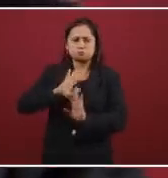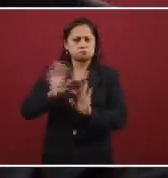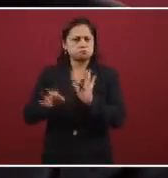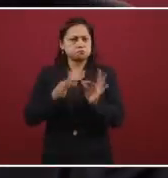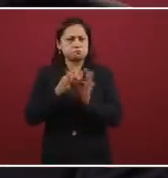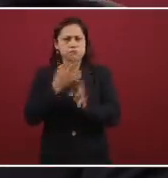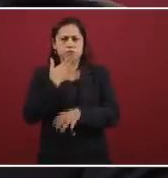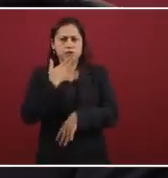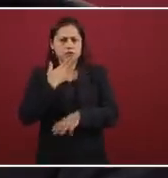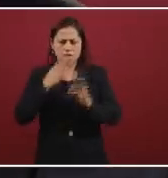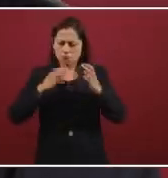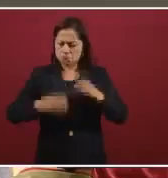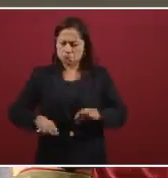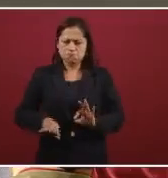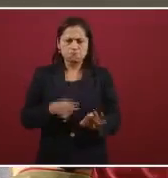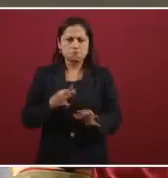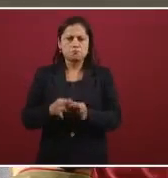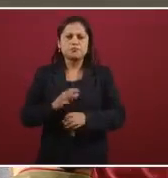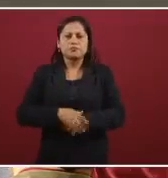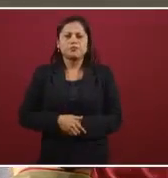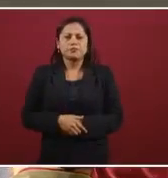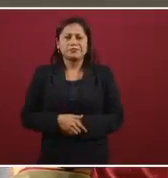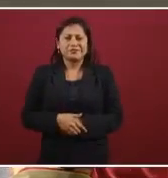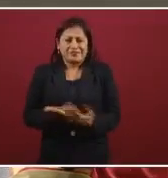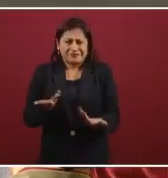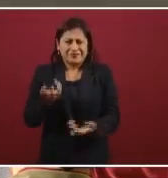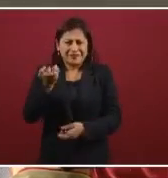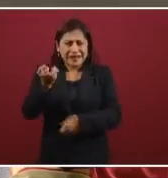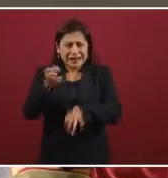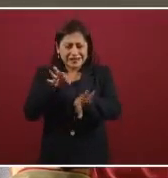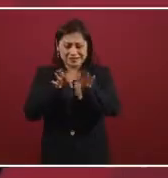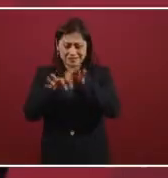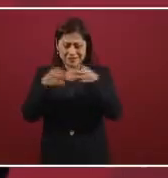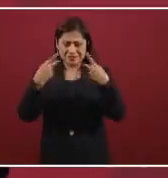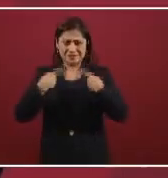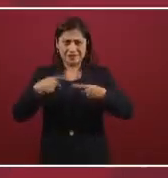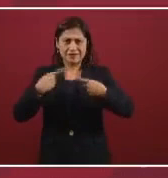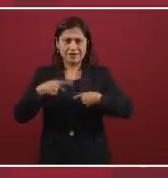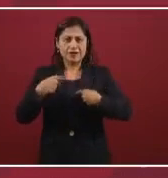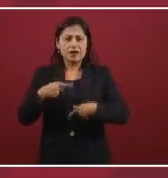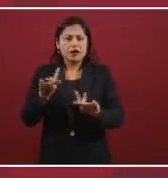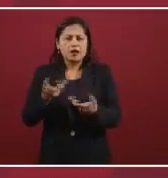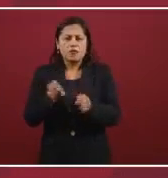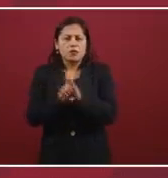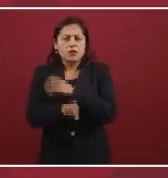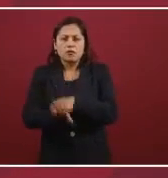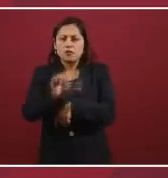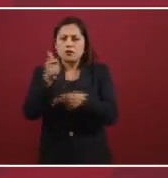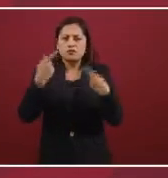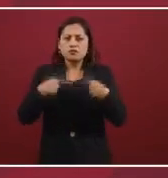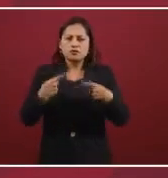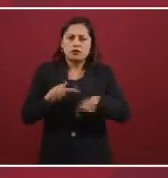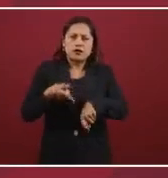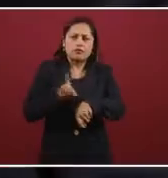los que limpian el drenaje para que llueva y no haya inundaciones, ahí están